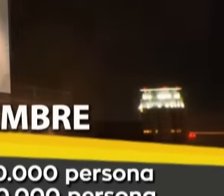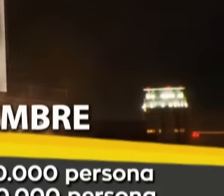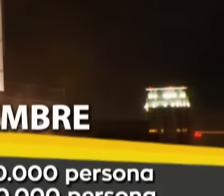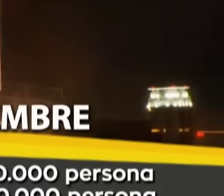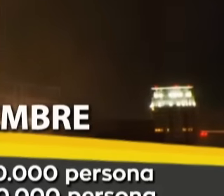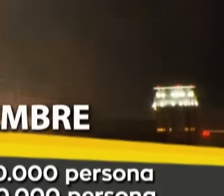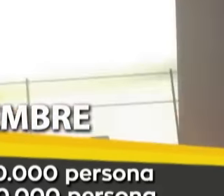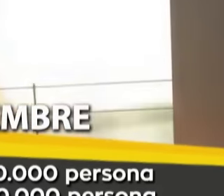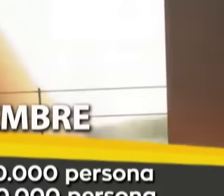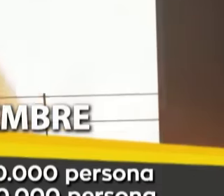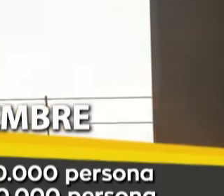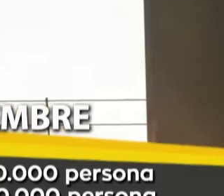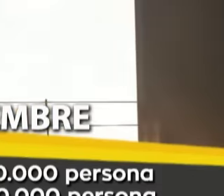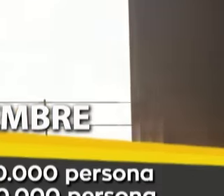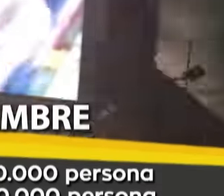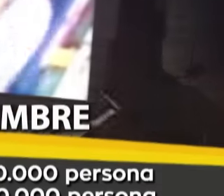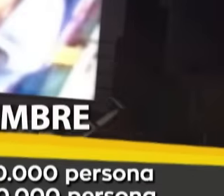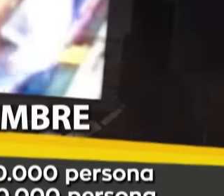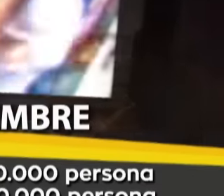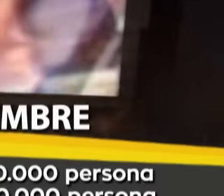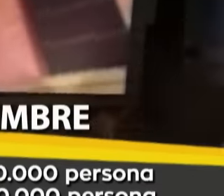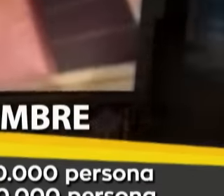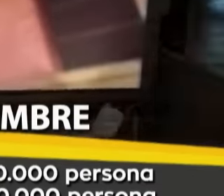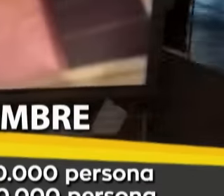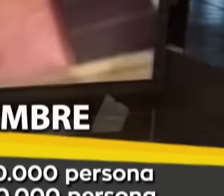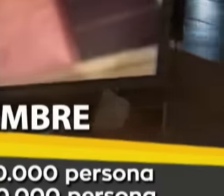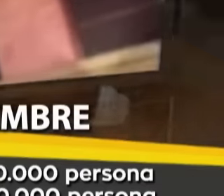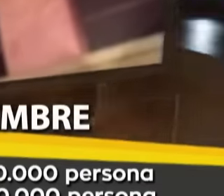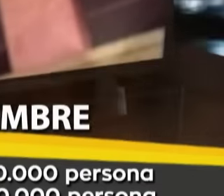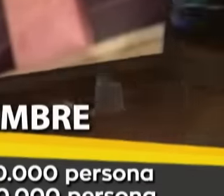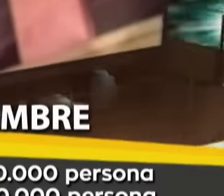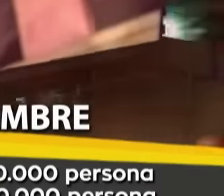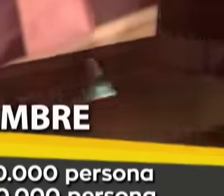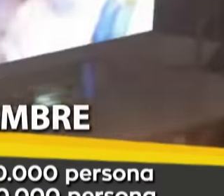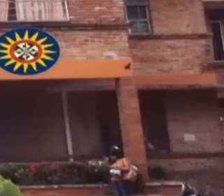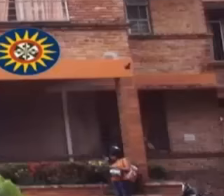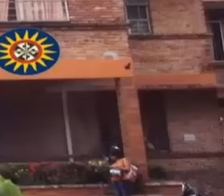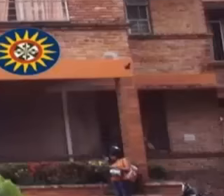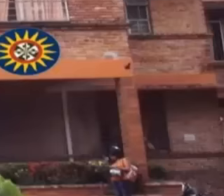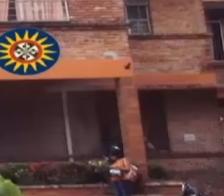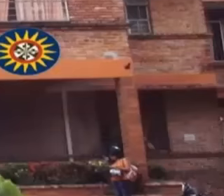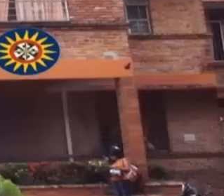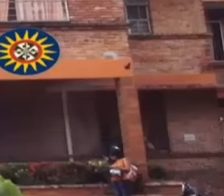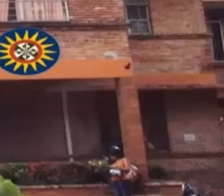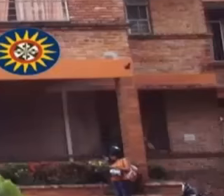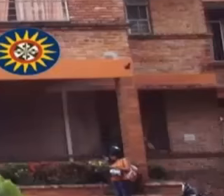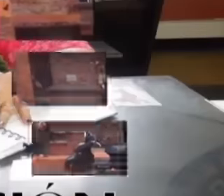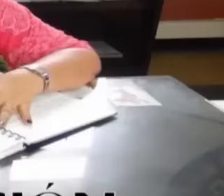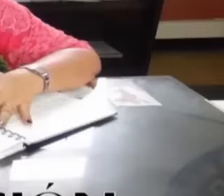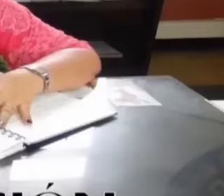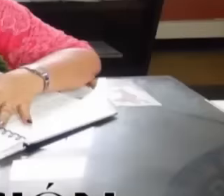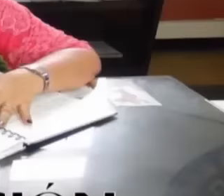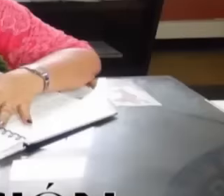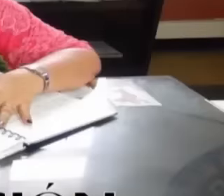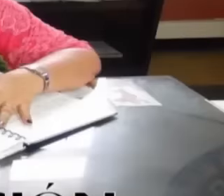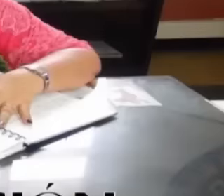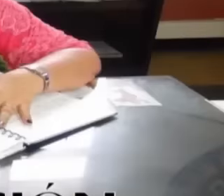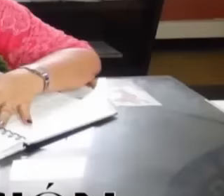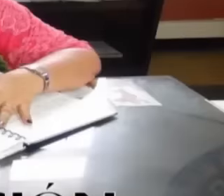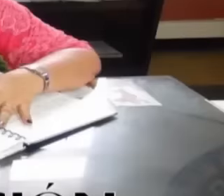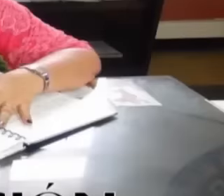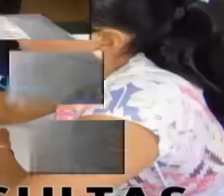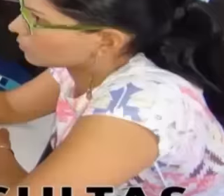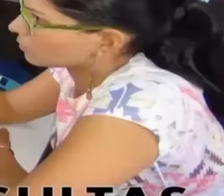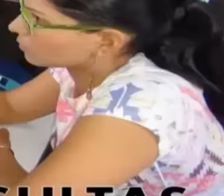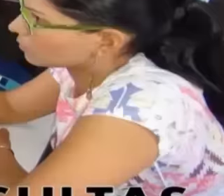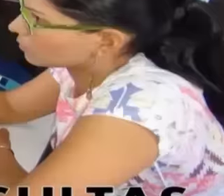Este 17 de diciembre a las 8 de la noche, Salón Cusiana. Preventa hasta el 11 de diciembre. La Universidad Santo Tomás, en su modalidad abierta de distancia,